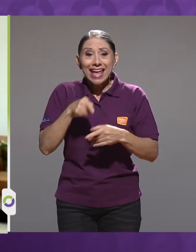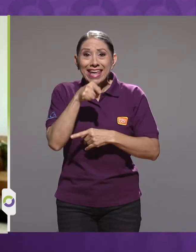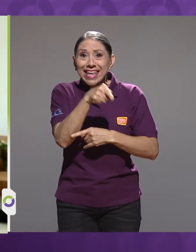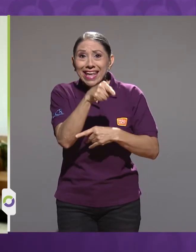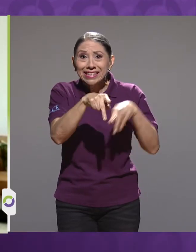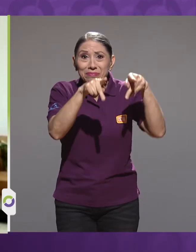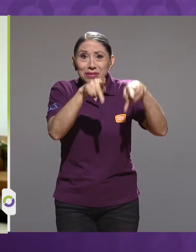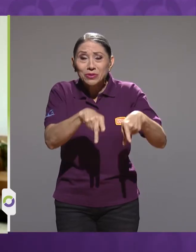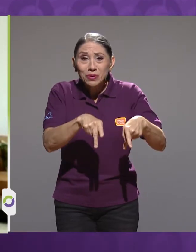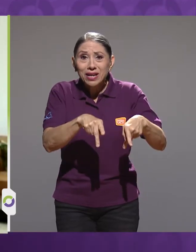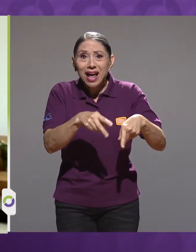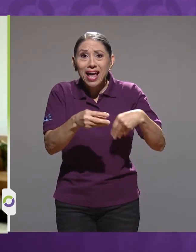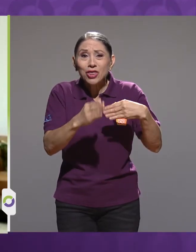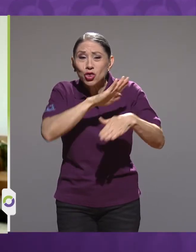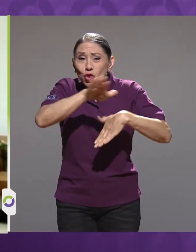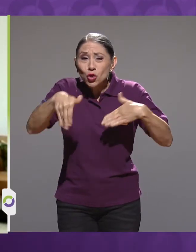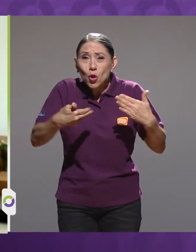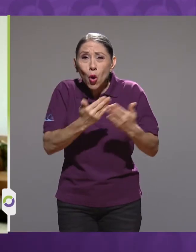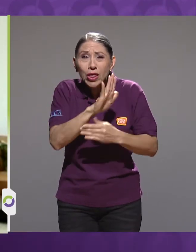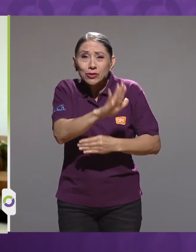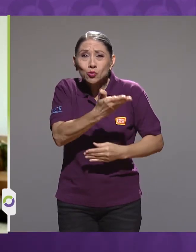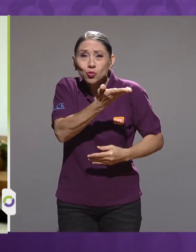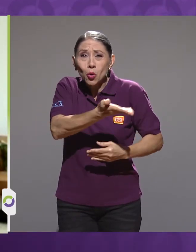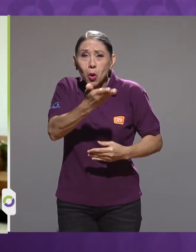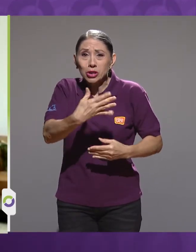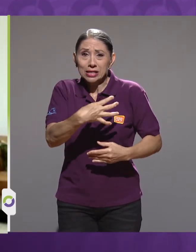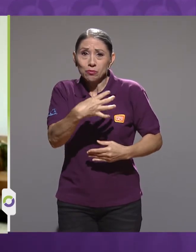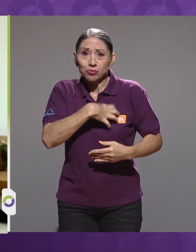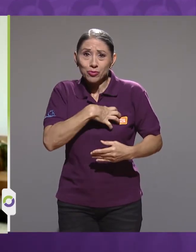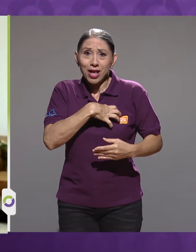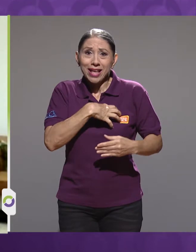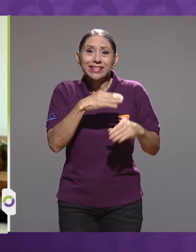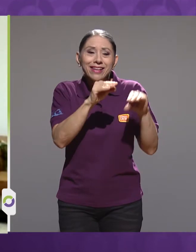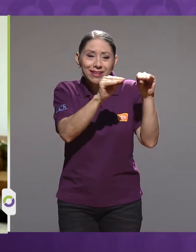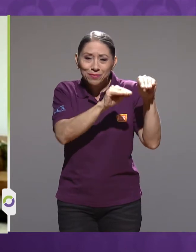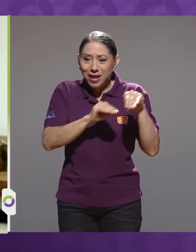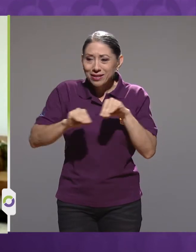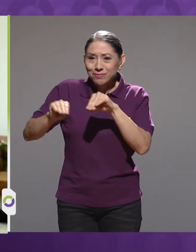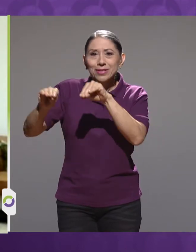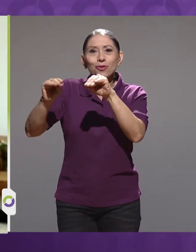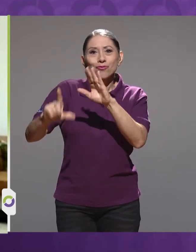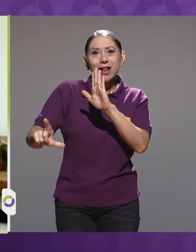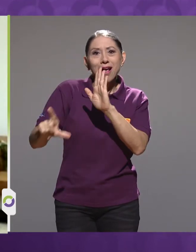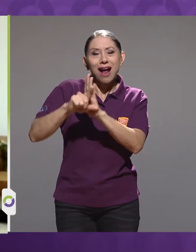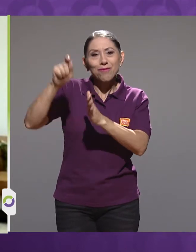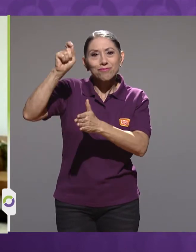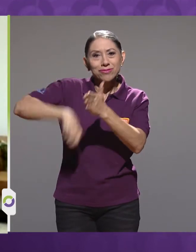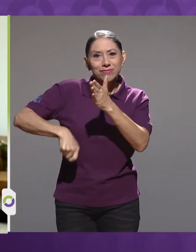traspasó todo. Este hijo ya lo tenía vendido.